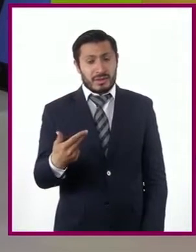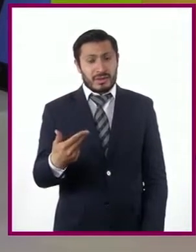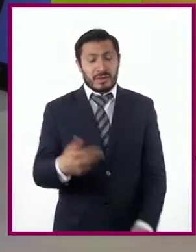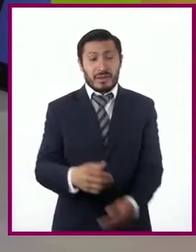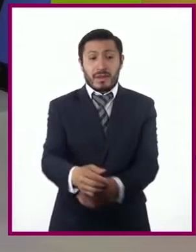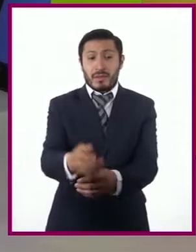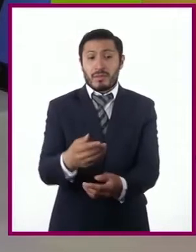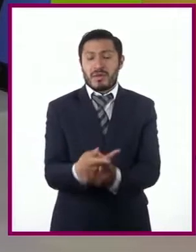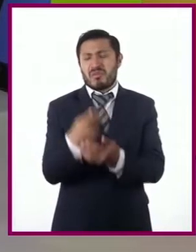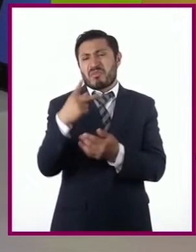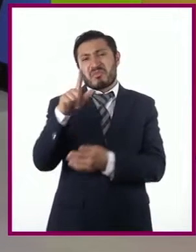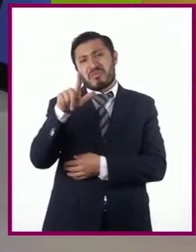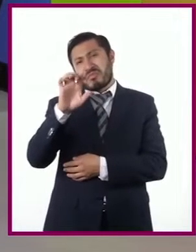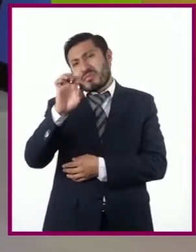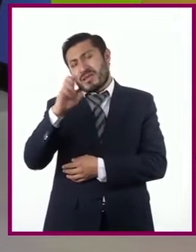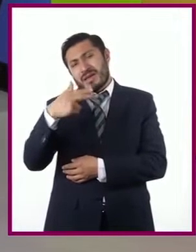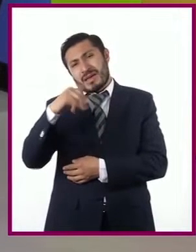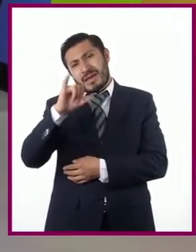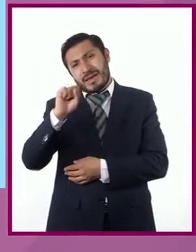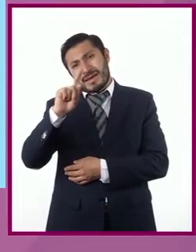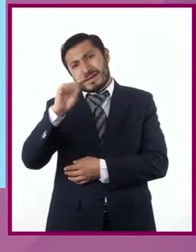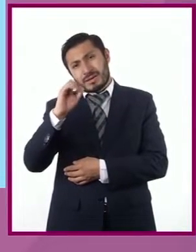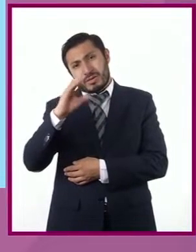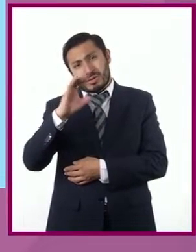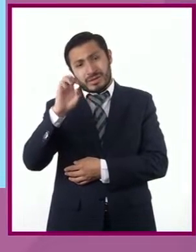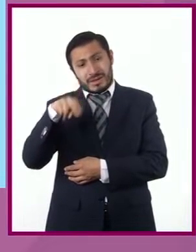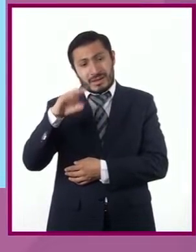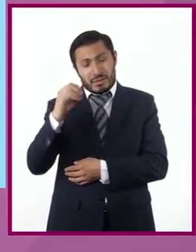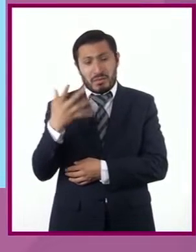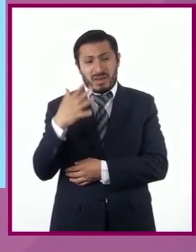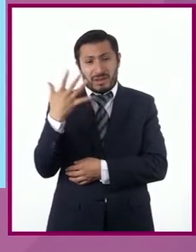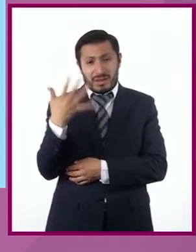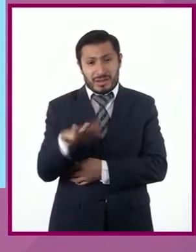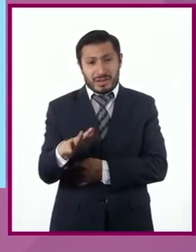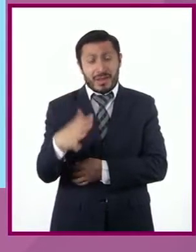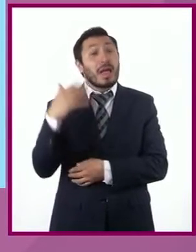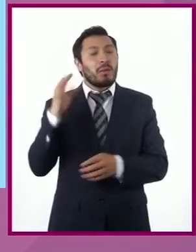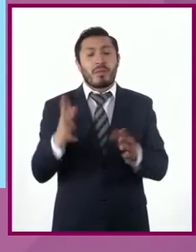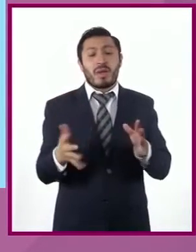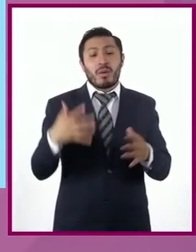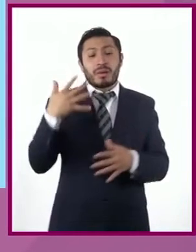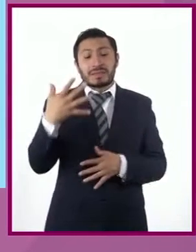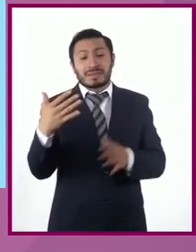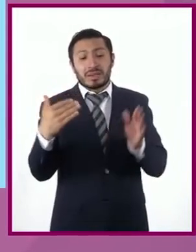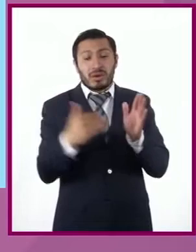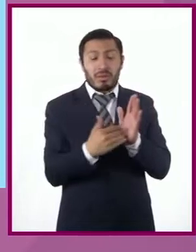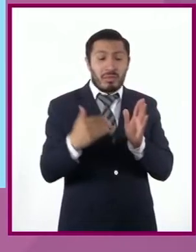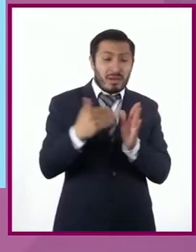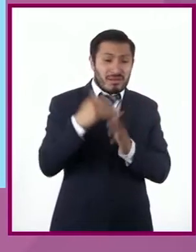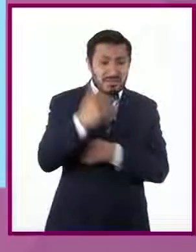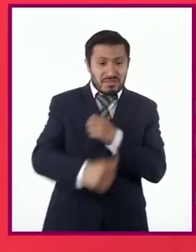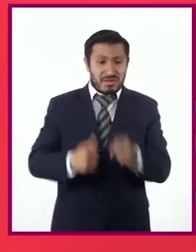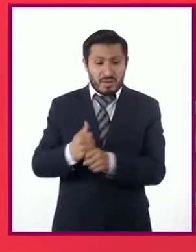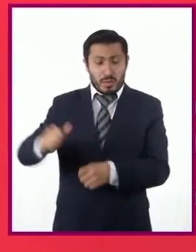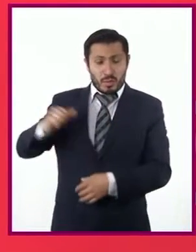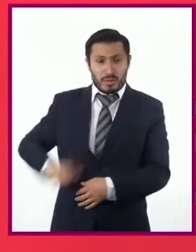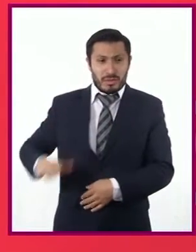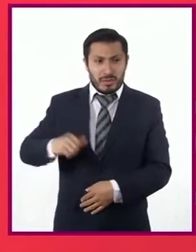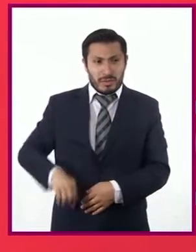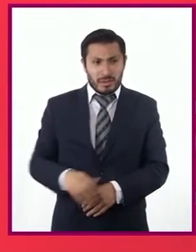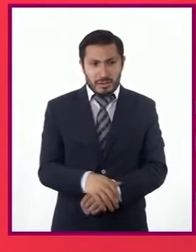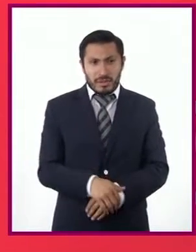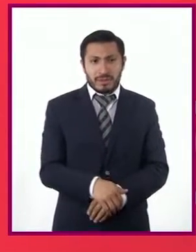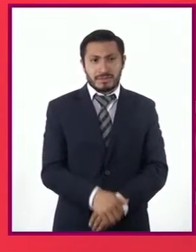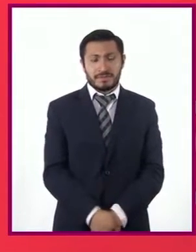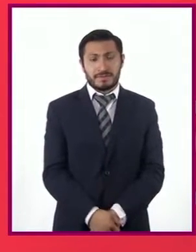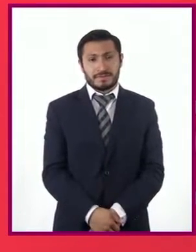por ahí de hace unos 5 millones de años. El organismo completo se ve así. La Tierra